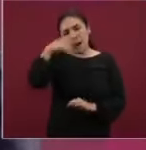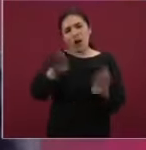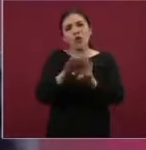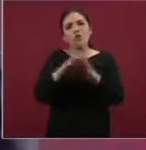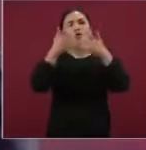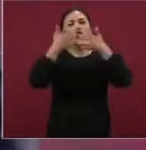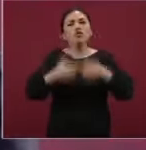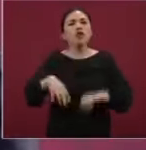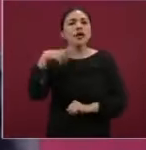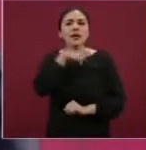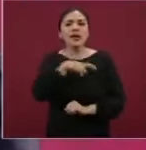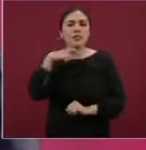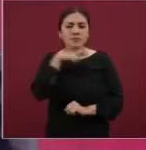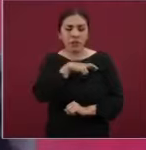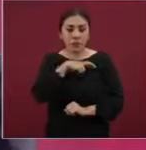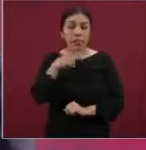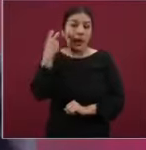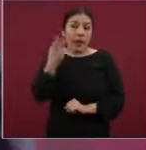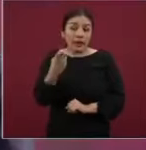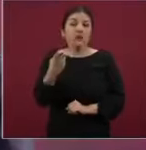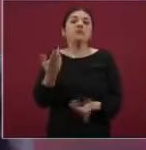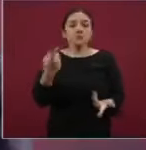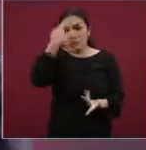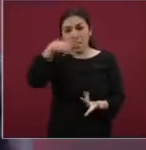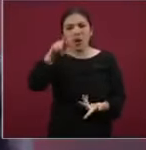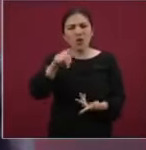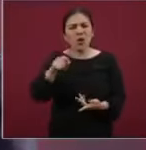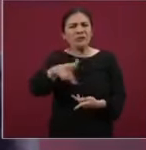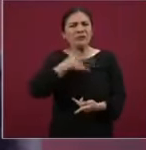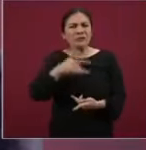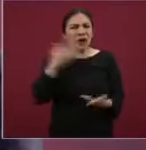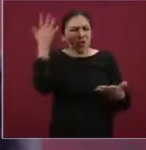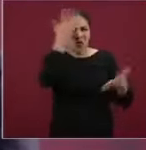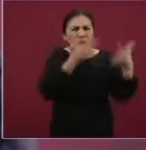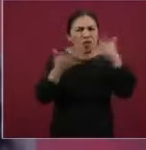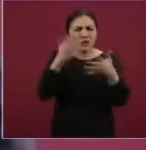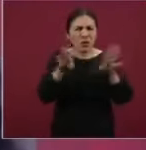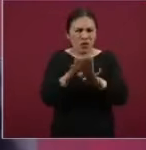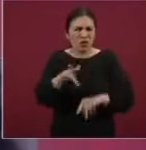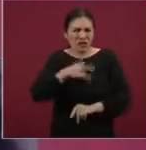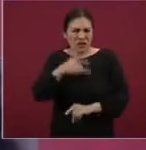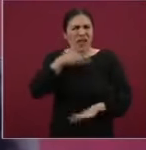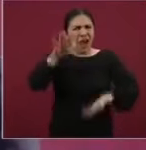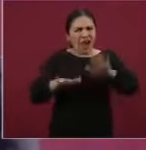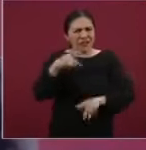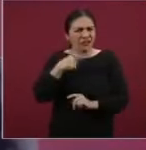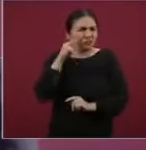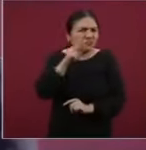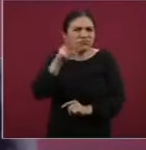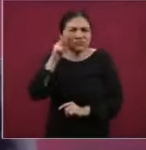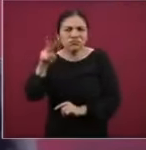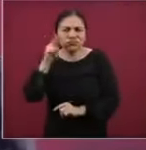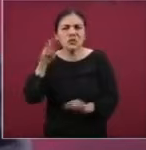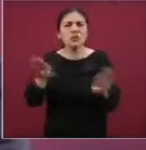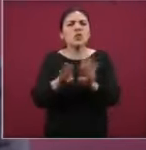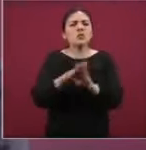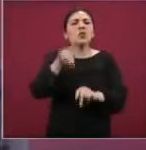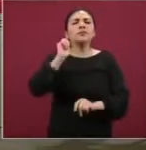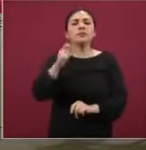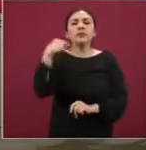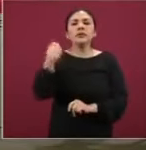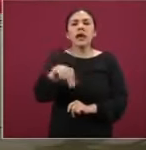funcionamiento rápido. Y esto es para que no haya confusión, como percibimos que está ocurriendo, entre las